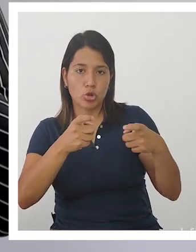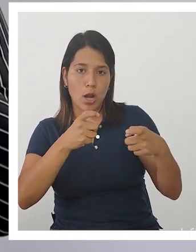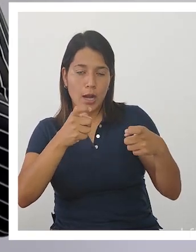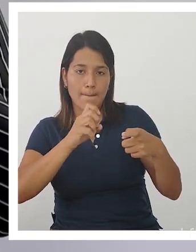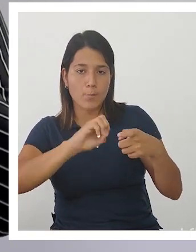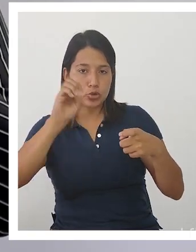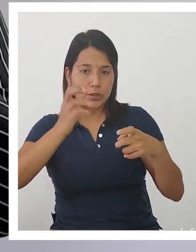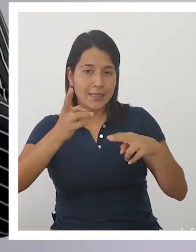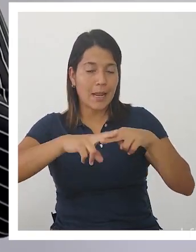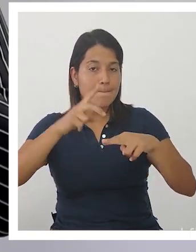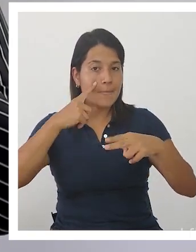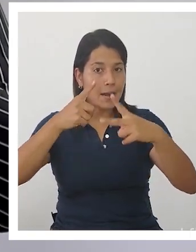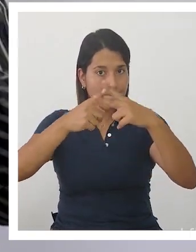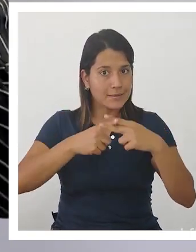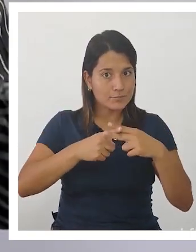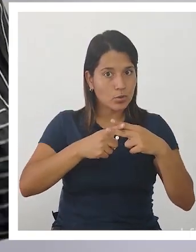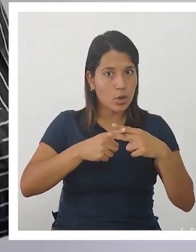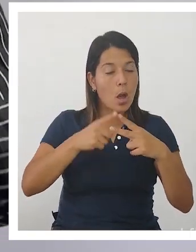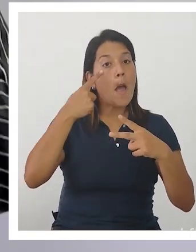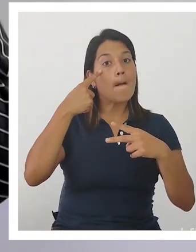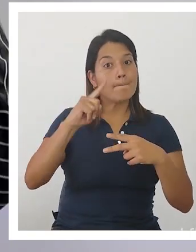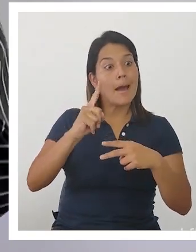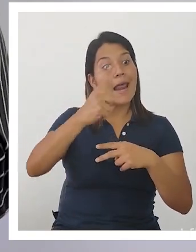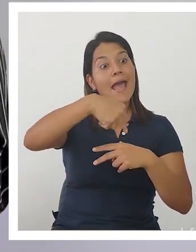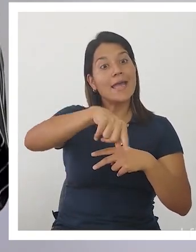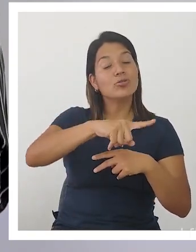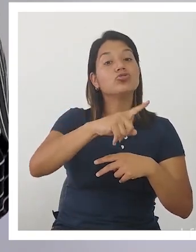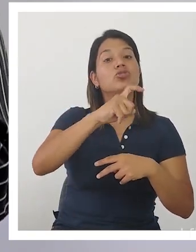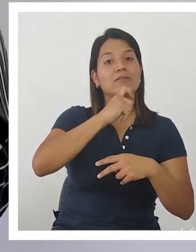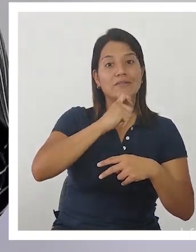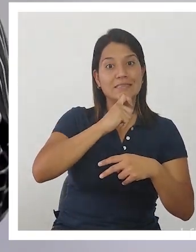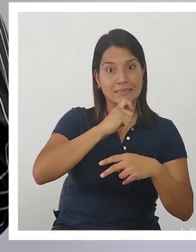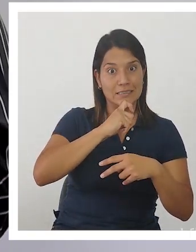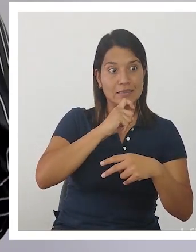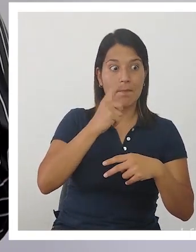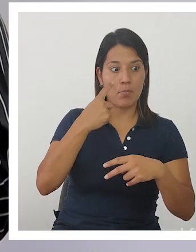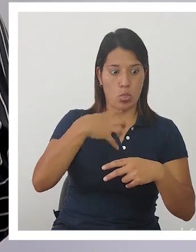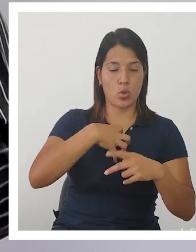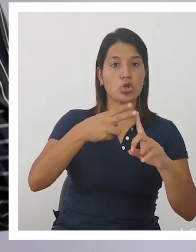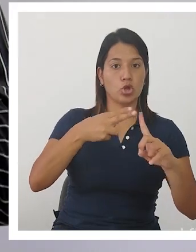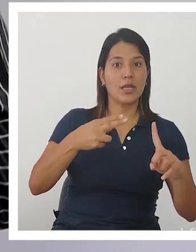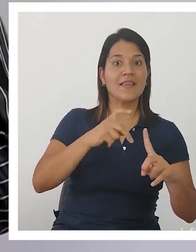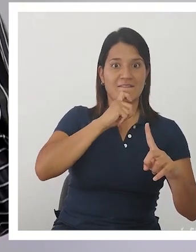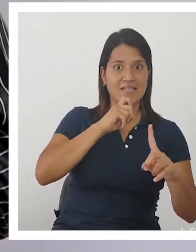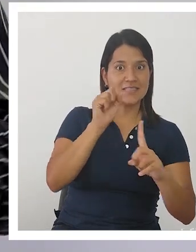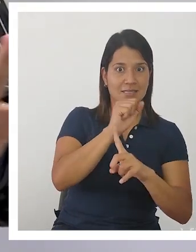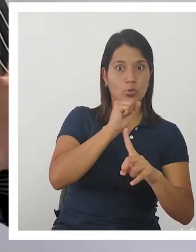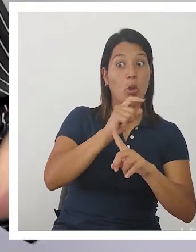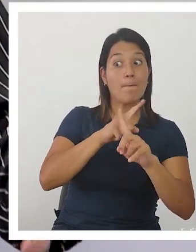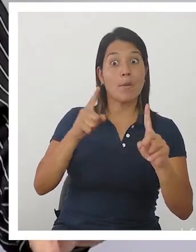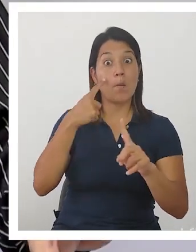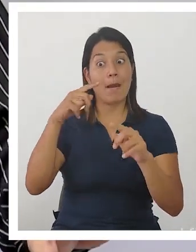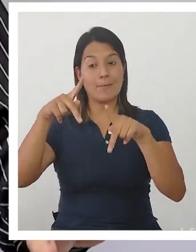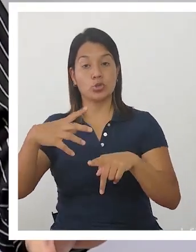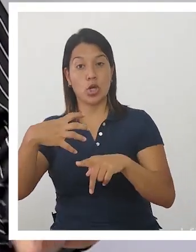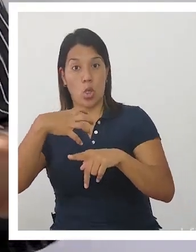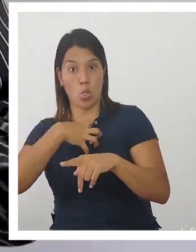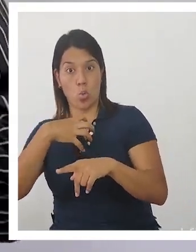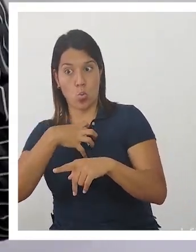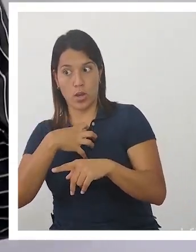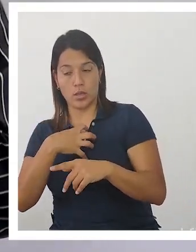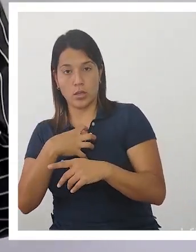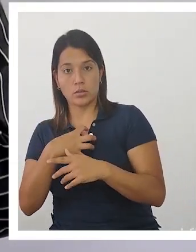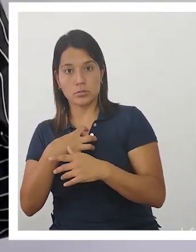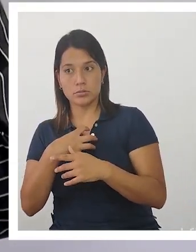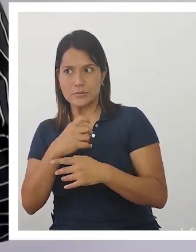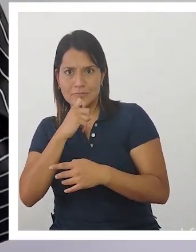como consumidores también. Porque la gente, como te decía, con una inflación alta tuvo que restringir un montón de alimentos,